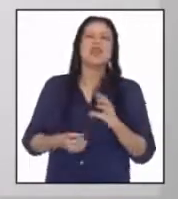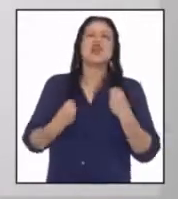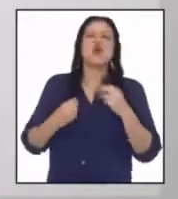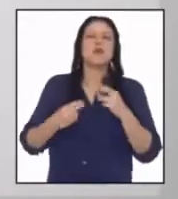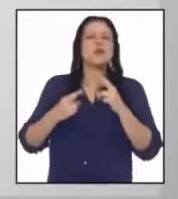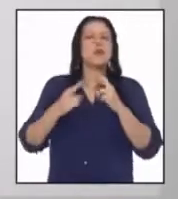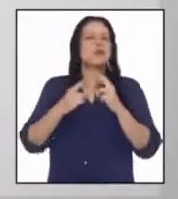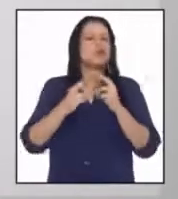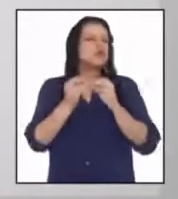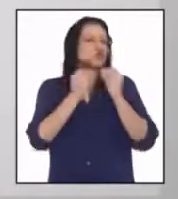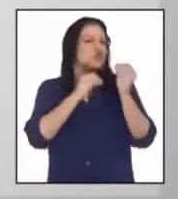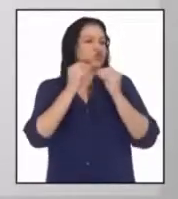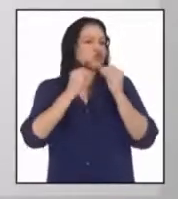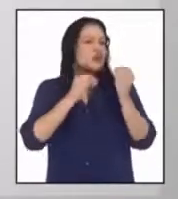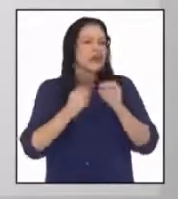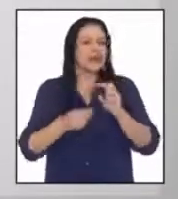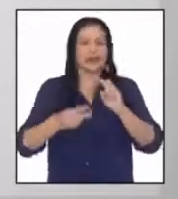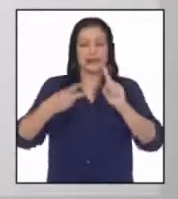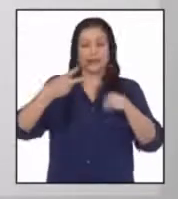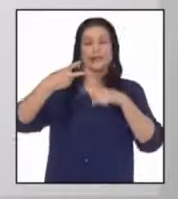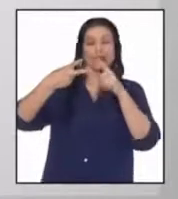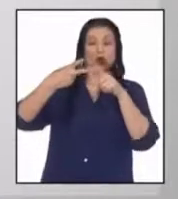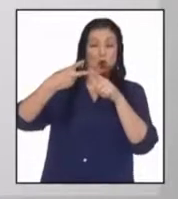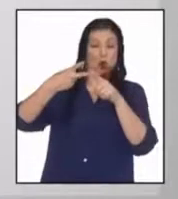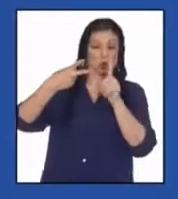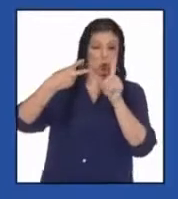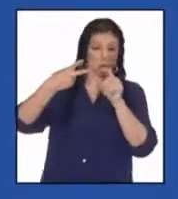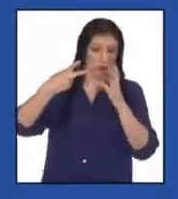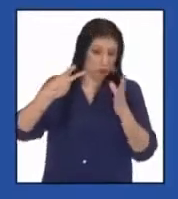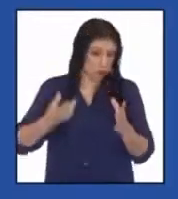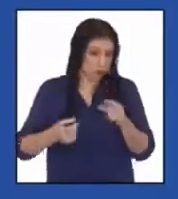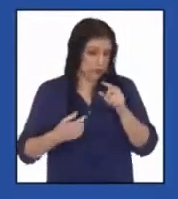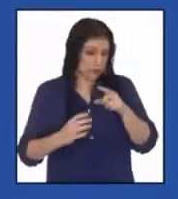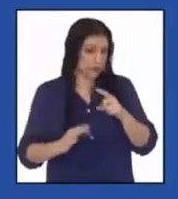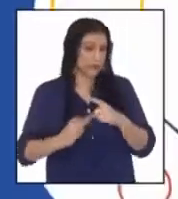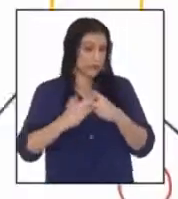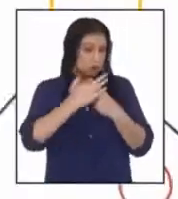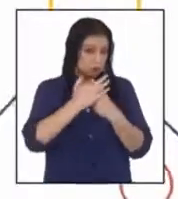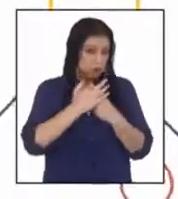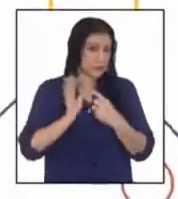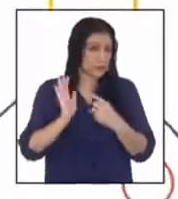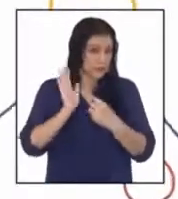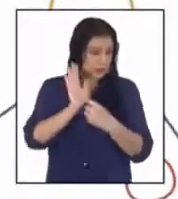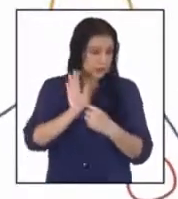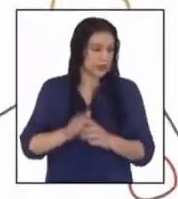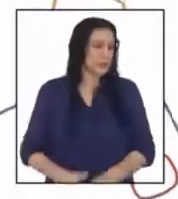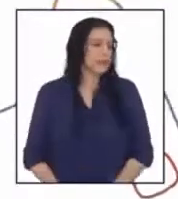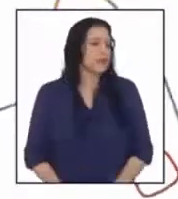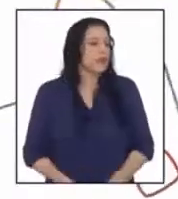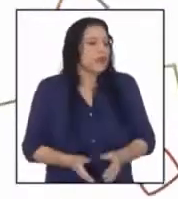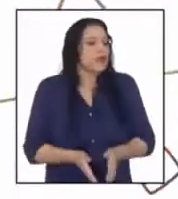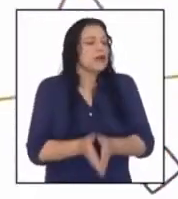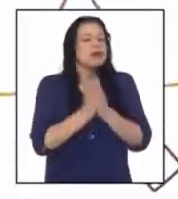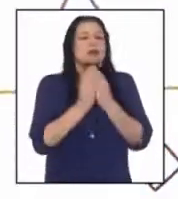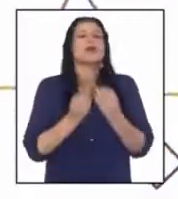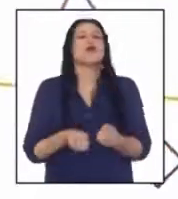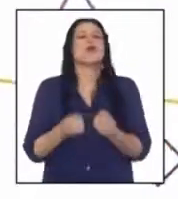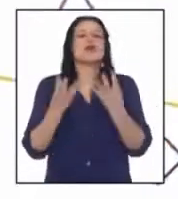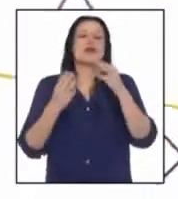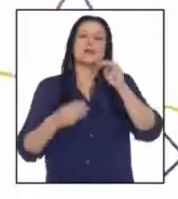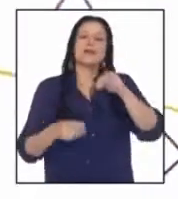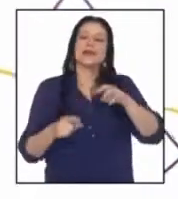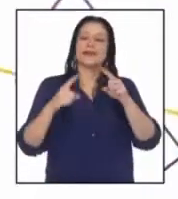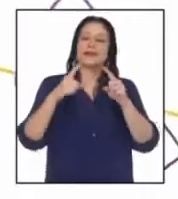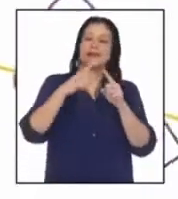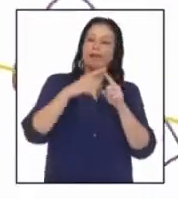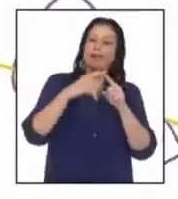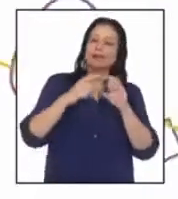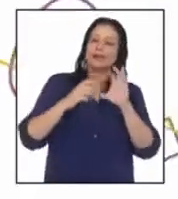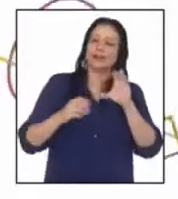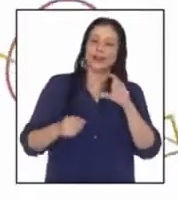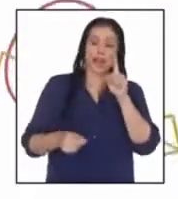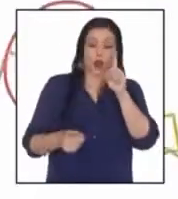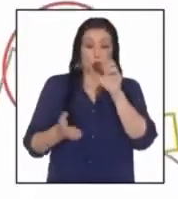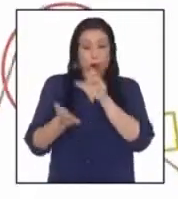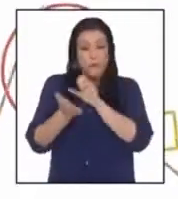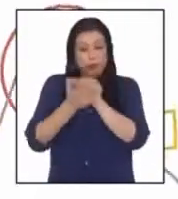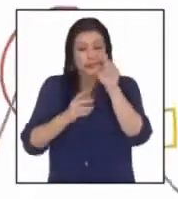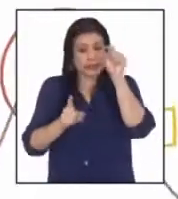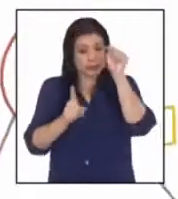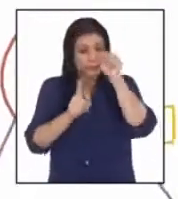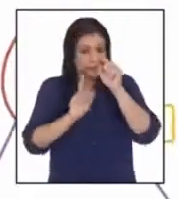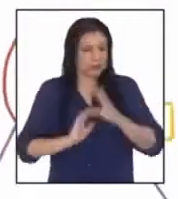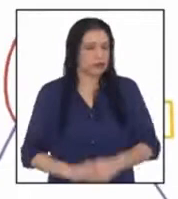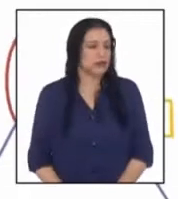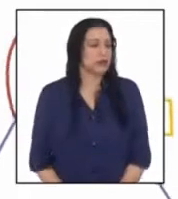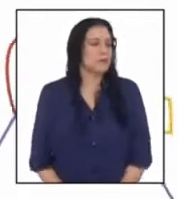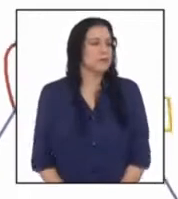resolverían el segundo punto que se pide en esta situación? Piden calcular las medidas de tendencia central en un mes en